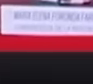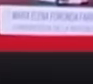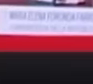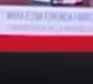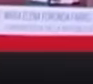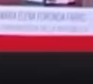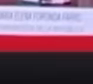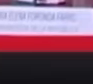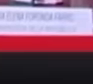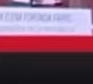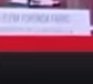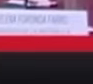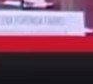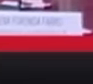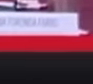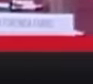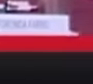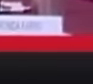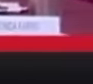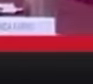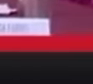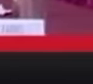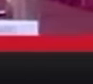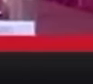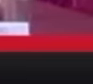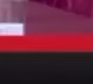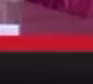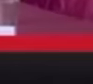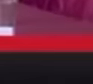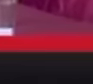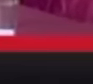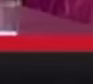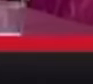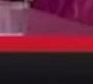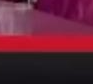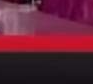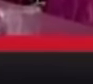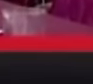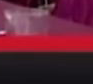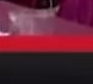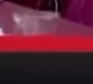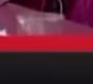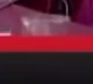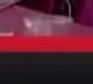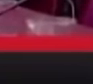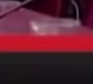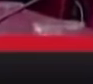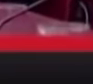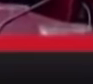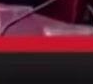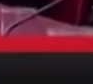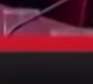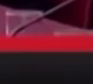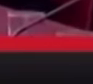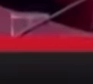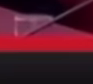Gracias. Solamente para dejar en claro, y me parece interesante y más que nada lo apreciado por la teniente alcaldesa, quisiera